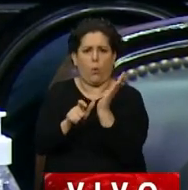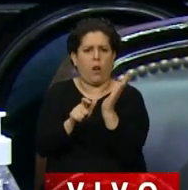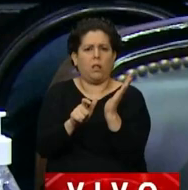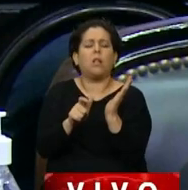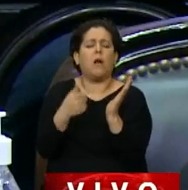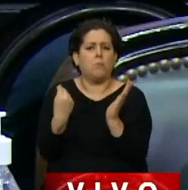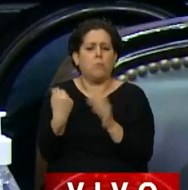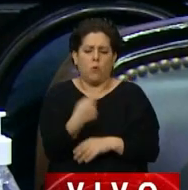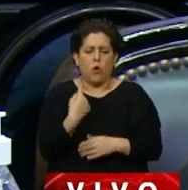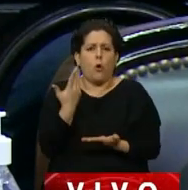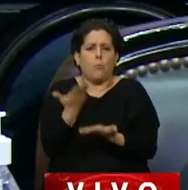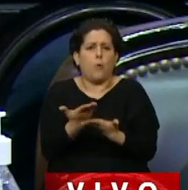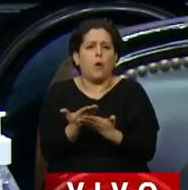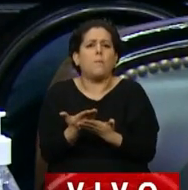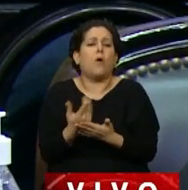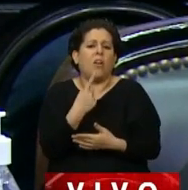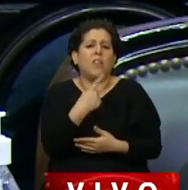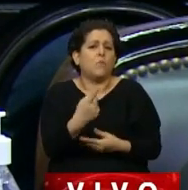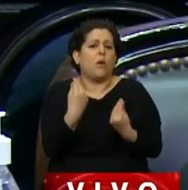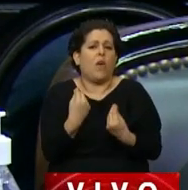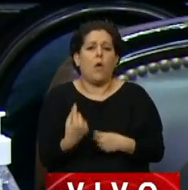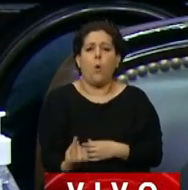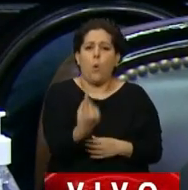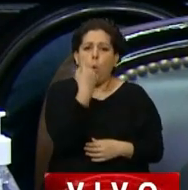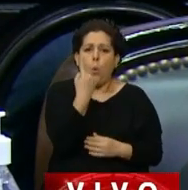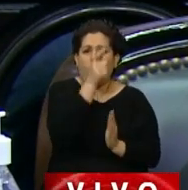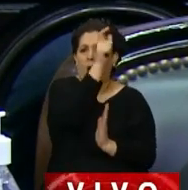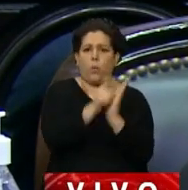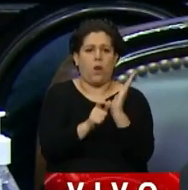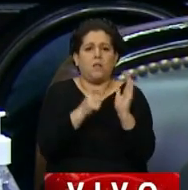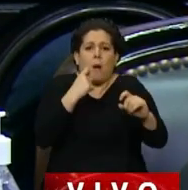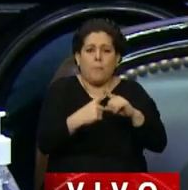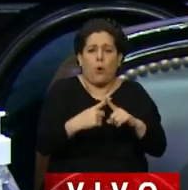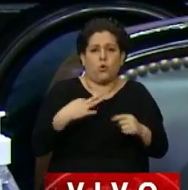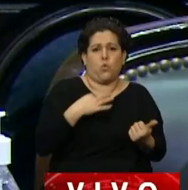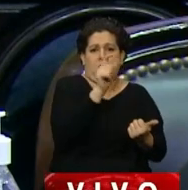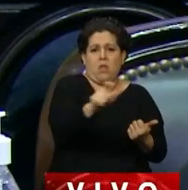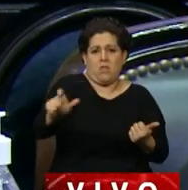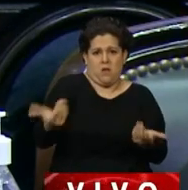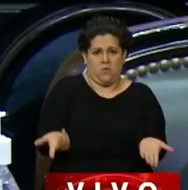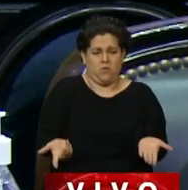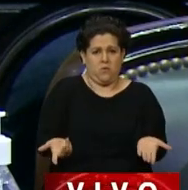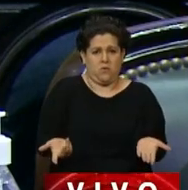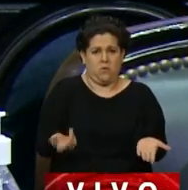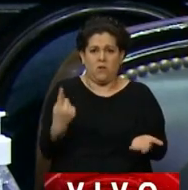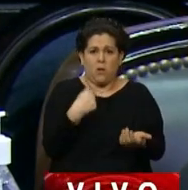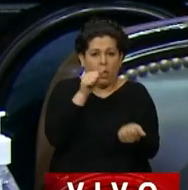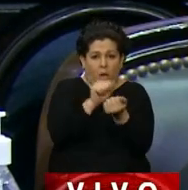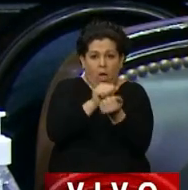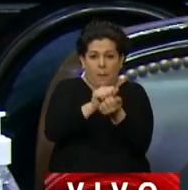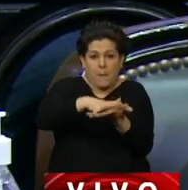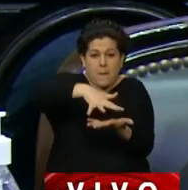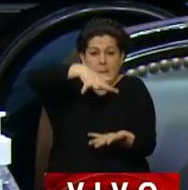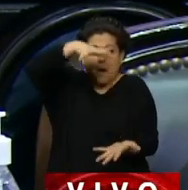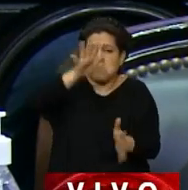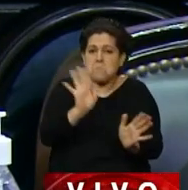proponiendo solamente prevé una boleta por elector, y para prever contingencias solamente vamos a imprimir de más, en